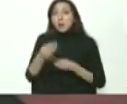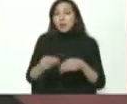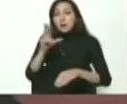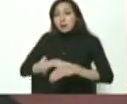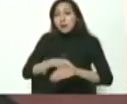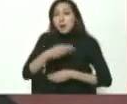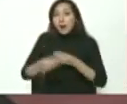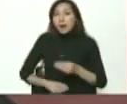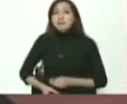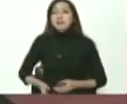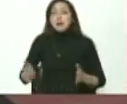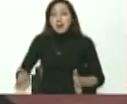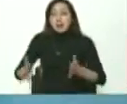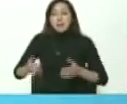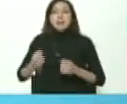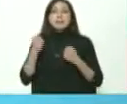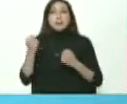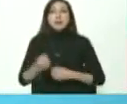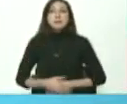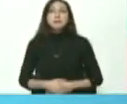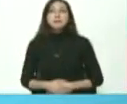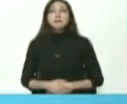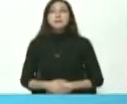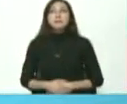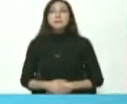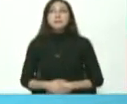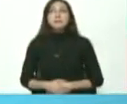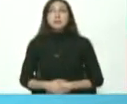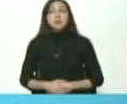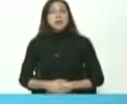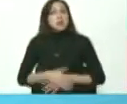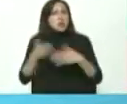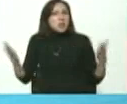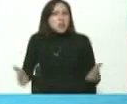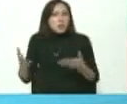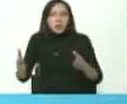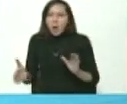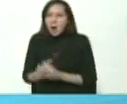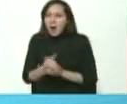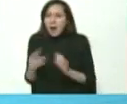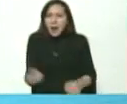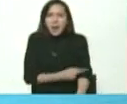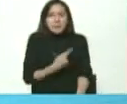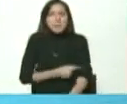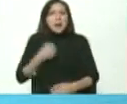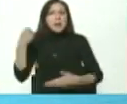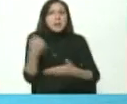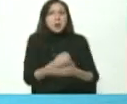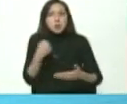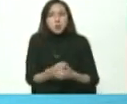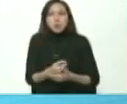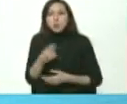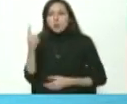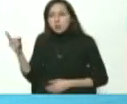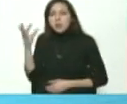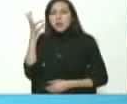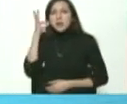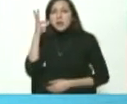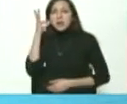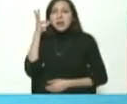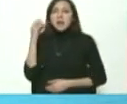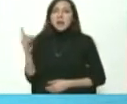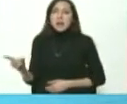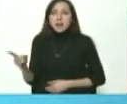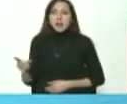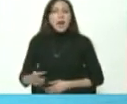bueno, vencer. Bueno, y con ese ímpetu de nuestra querida hermana de lucha, Magaly Gutiérrez, presidente,